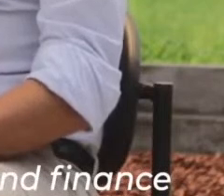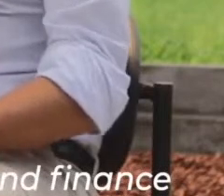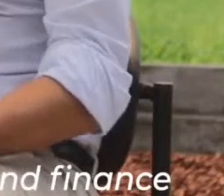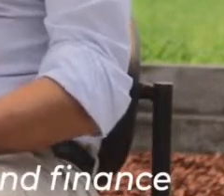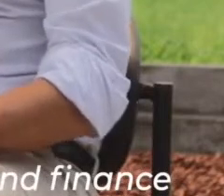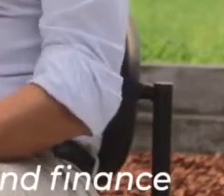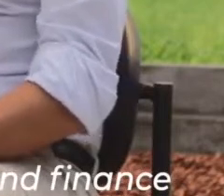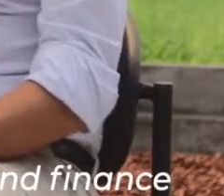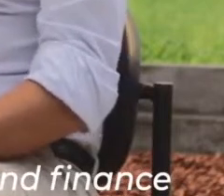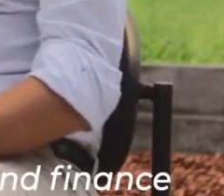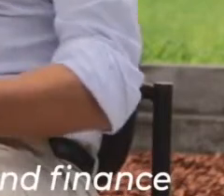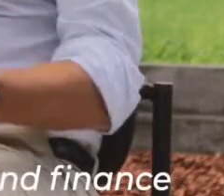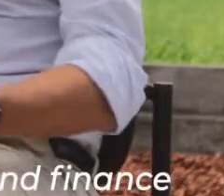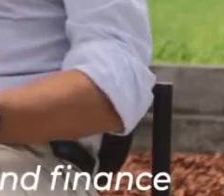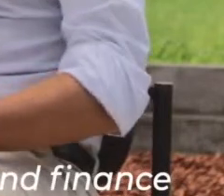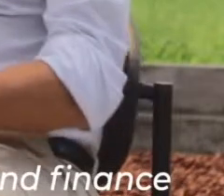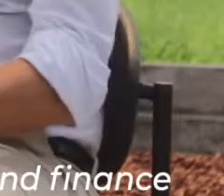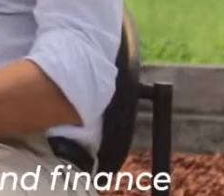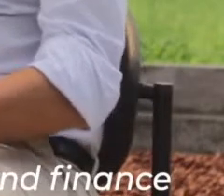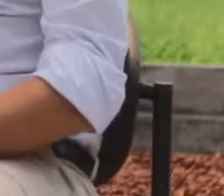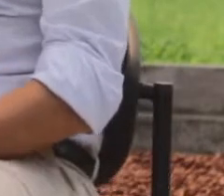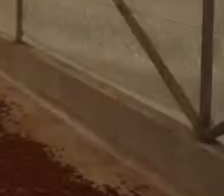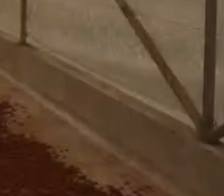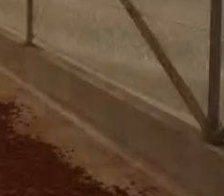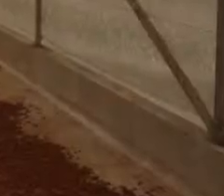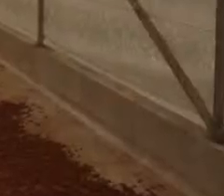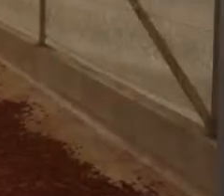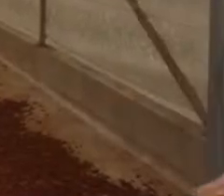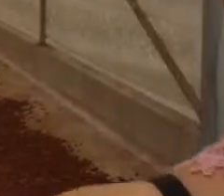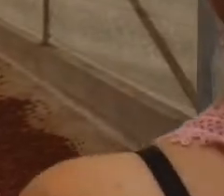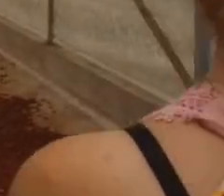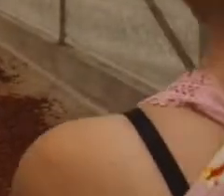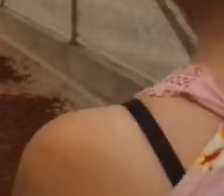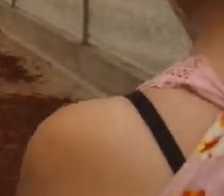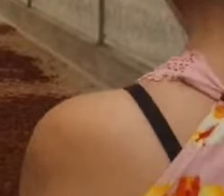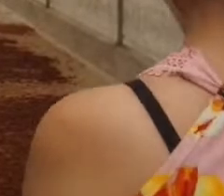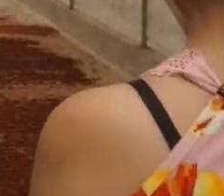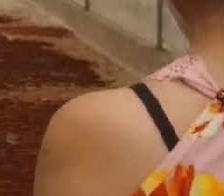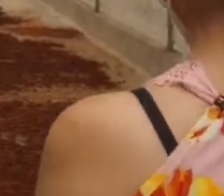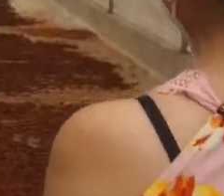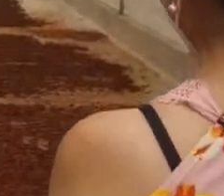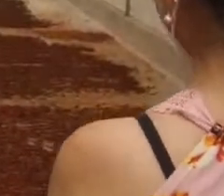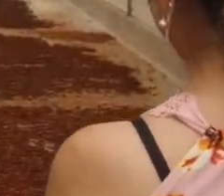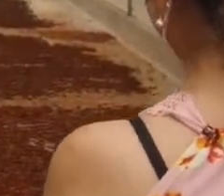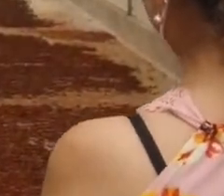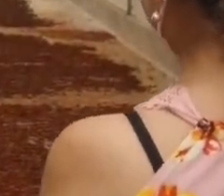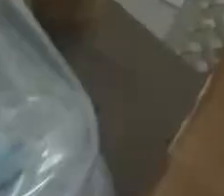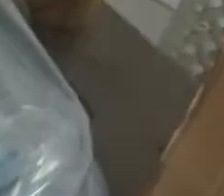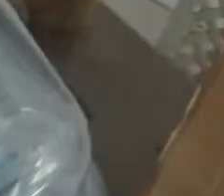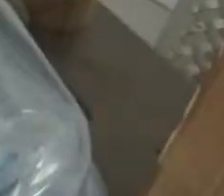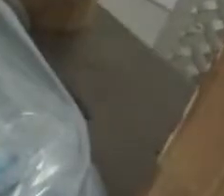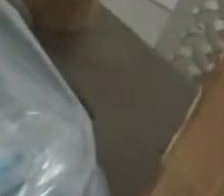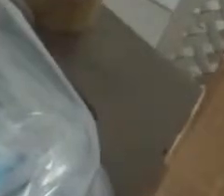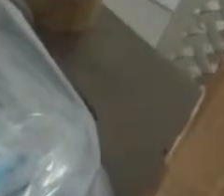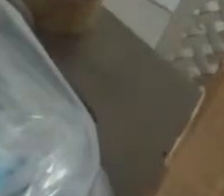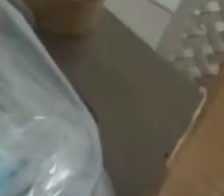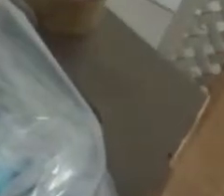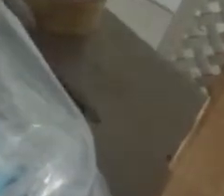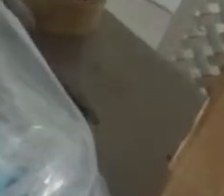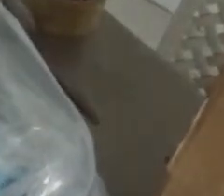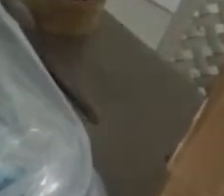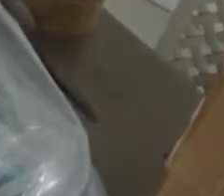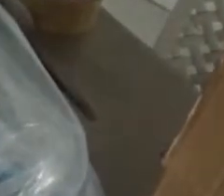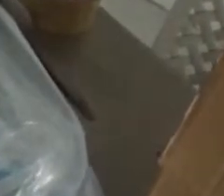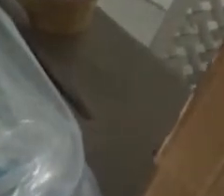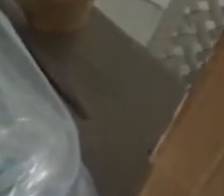es financiar precisamente, movilizar fondos y financiar emprendimientos para dar continuidad a los logros que se han alcanzado en el proyecto